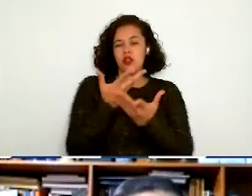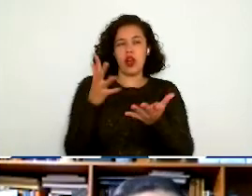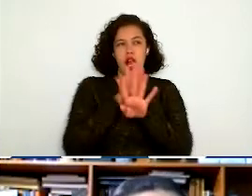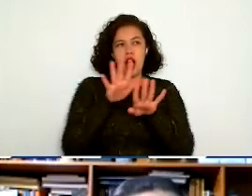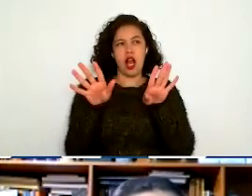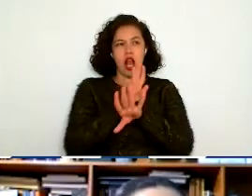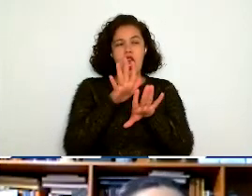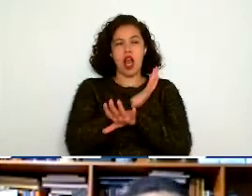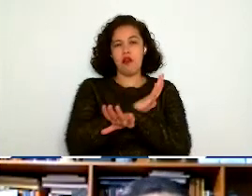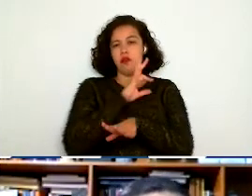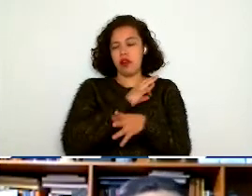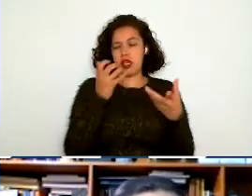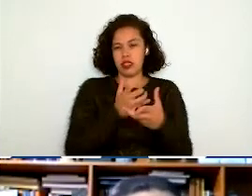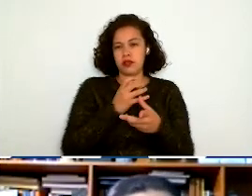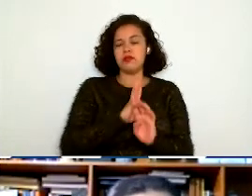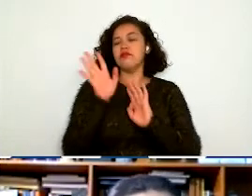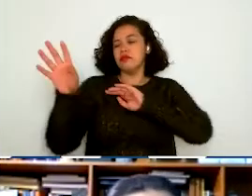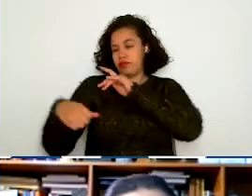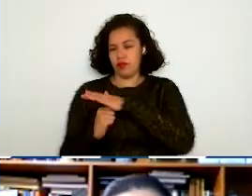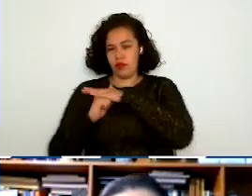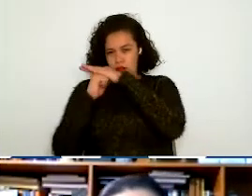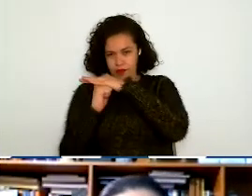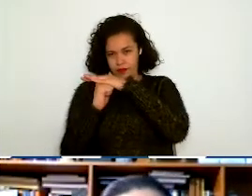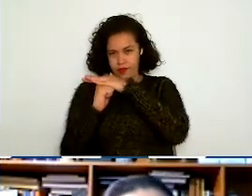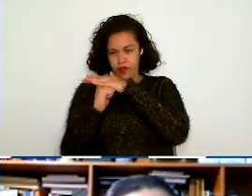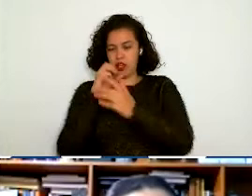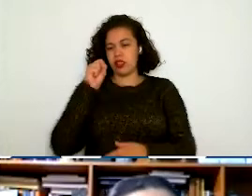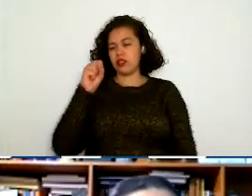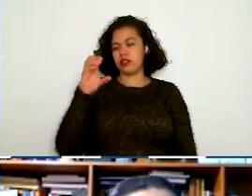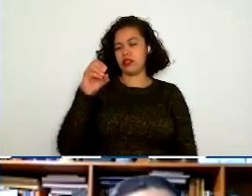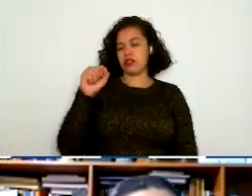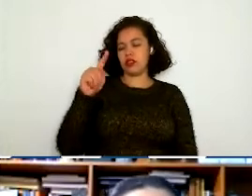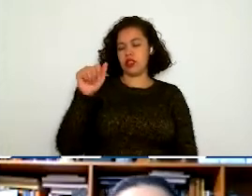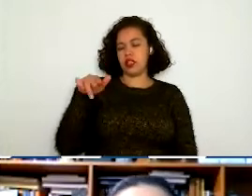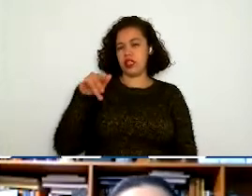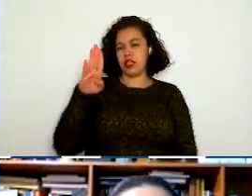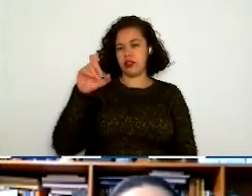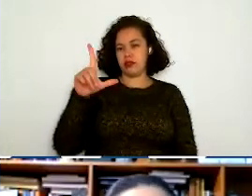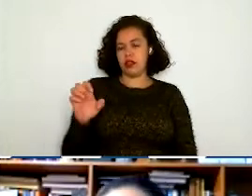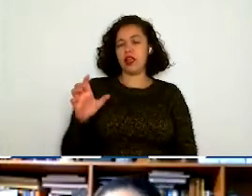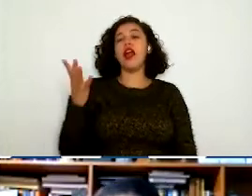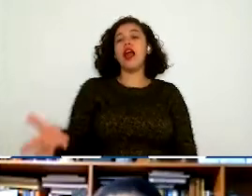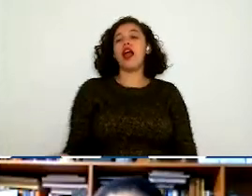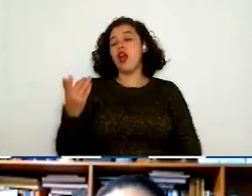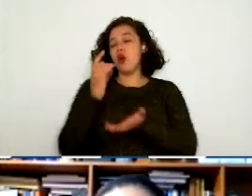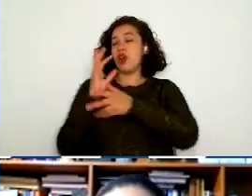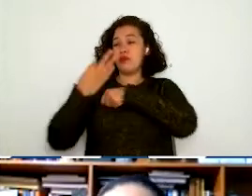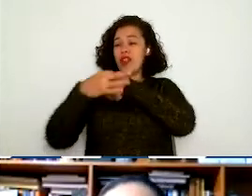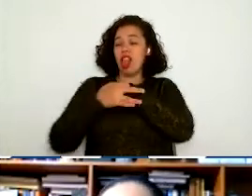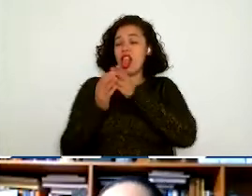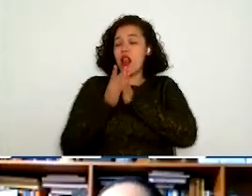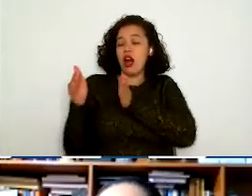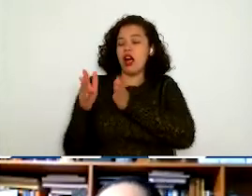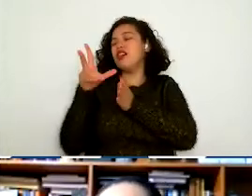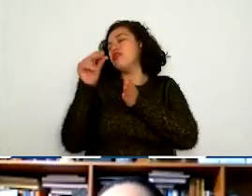cambios necesarios. Sostenible, ya vimos, porque nos interesa que además esto no sea temporal, ¿no? No